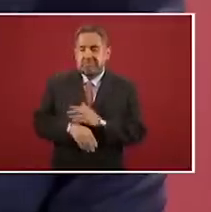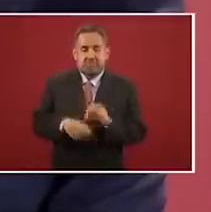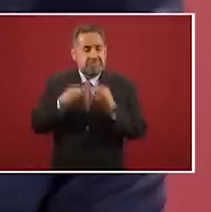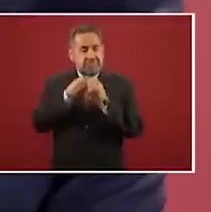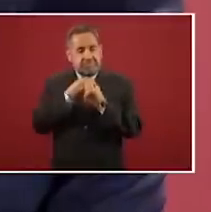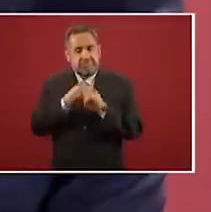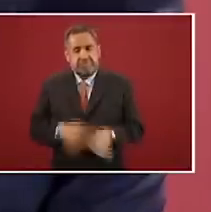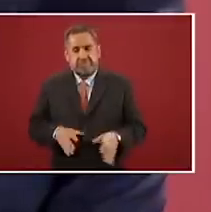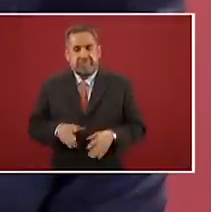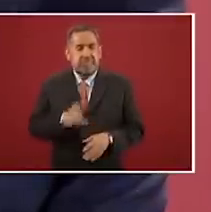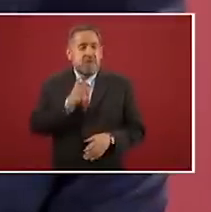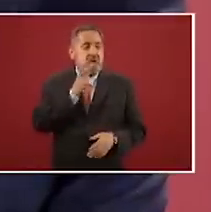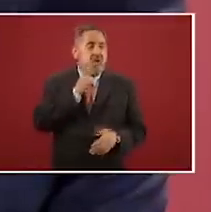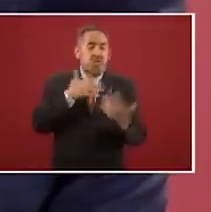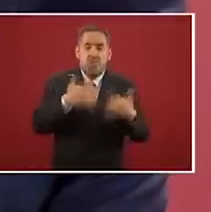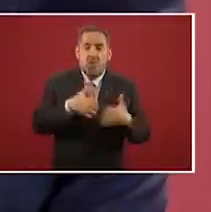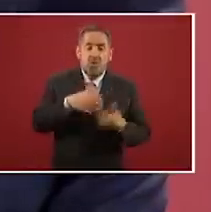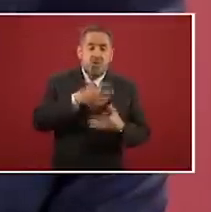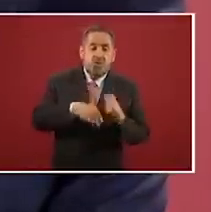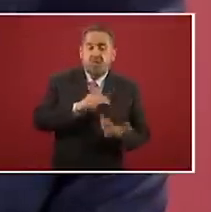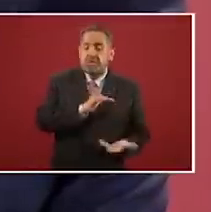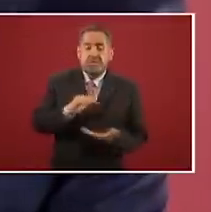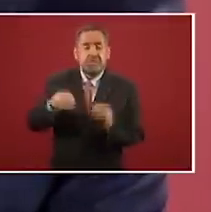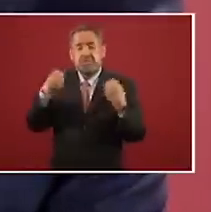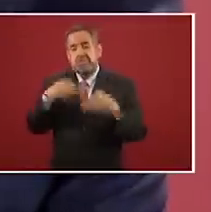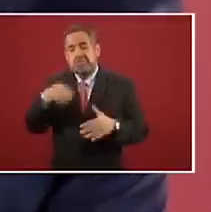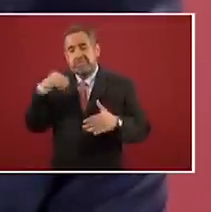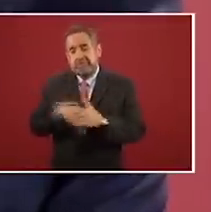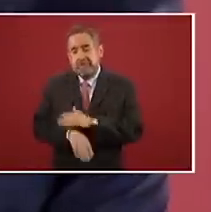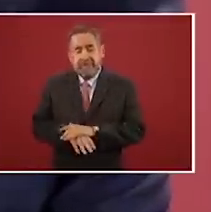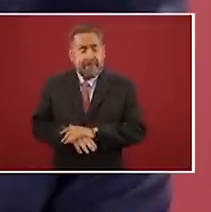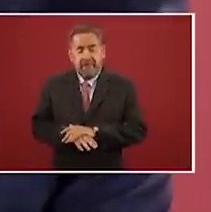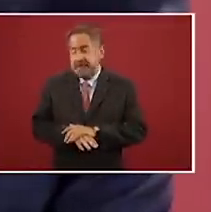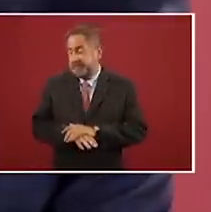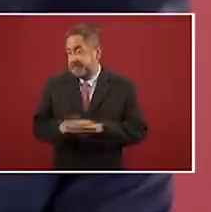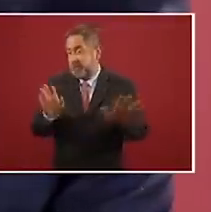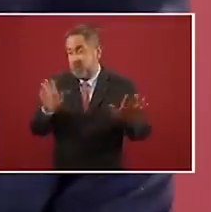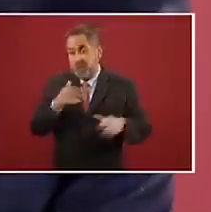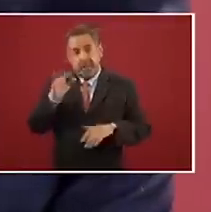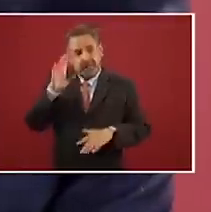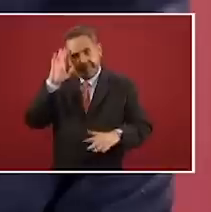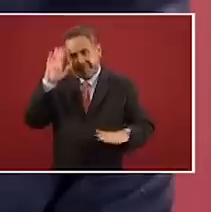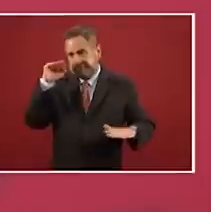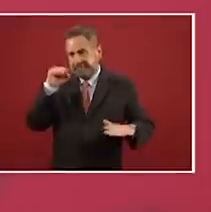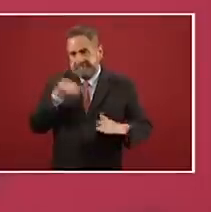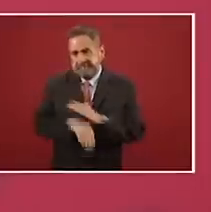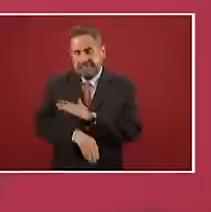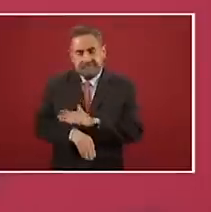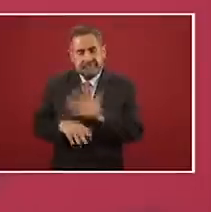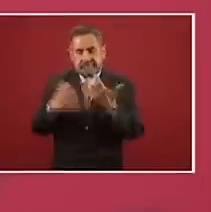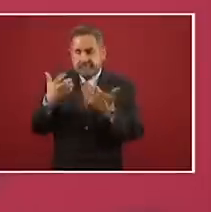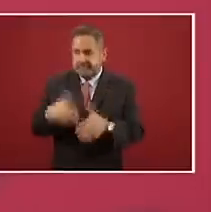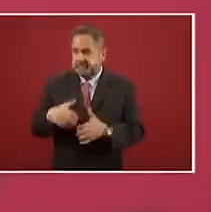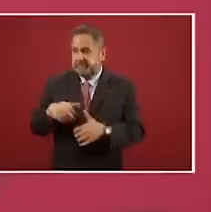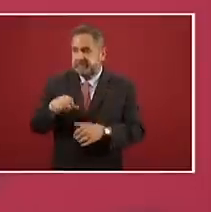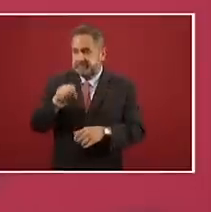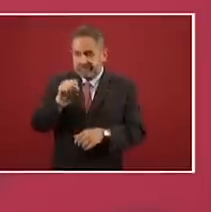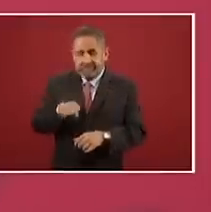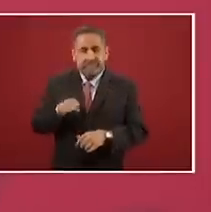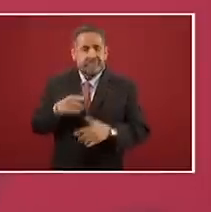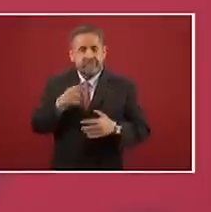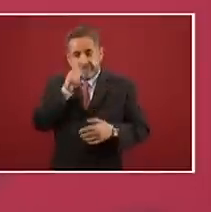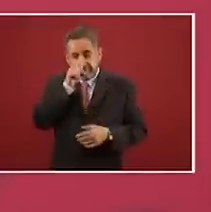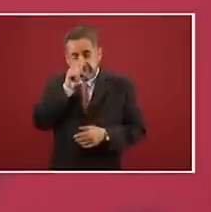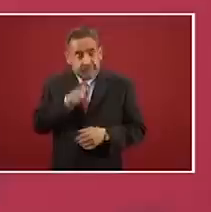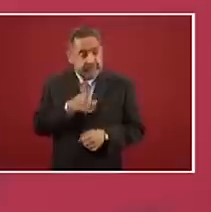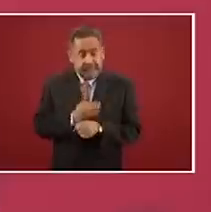desplomado por completo la producción en Pemex, hubiese fracasado por completo la empresa y